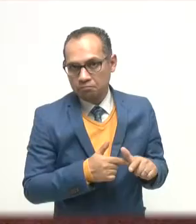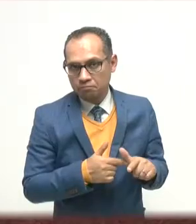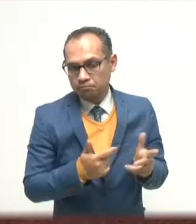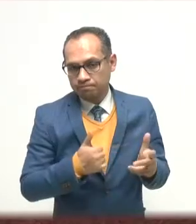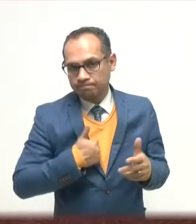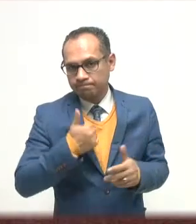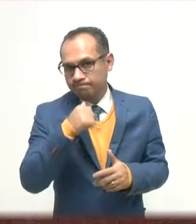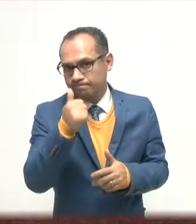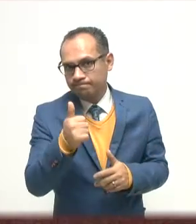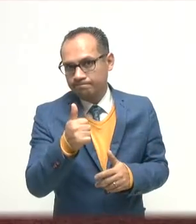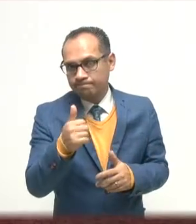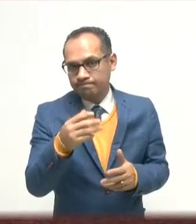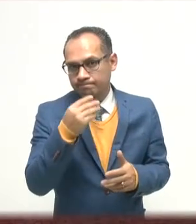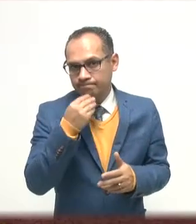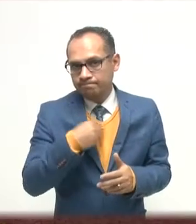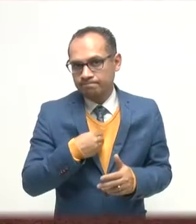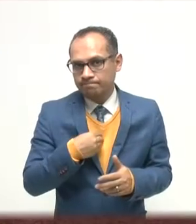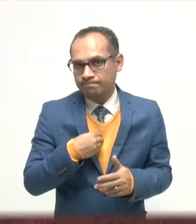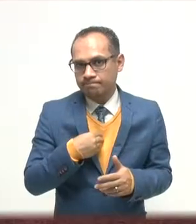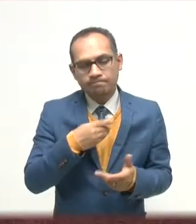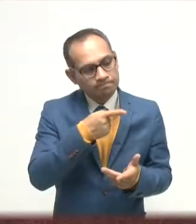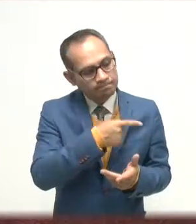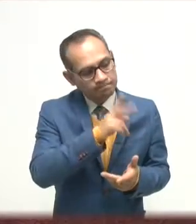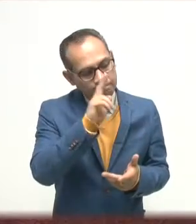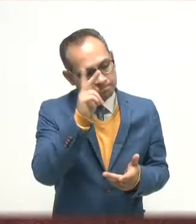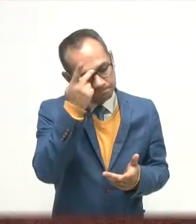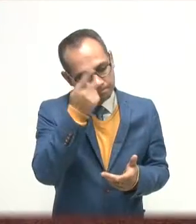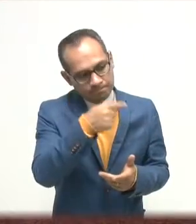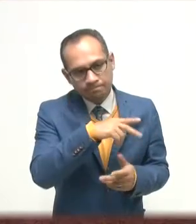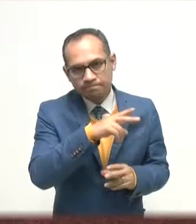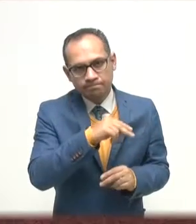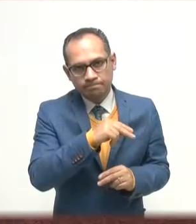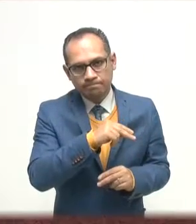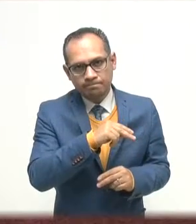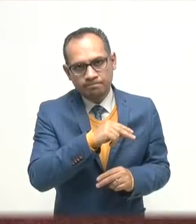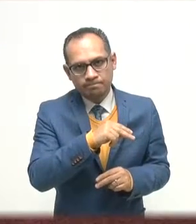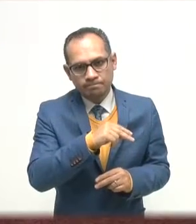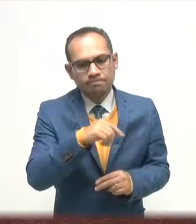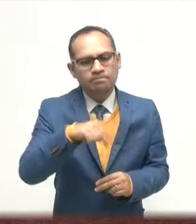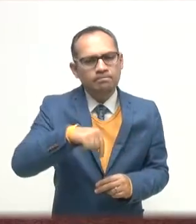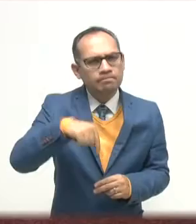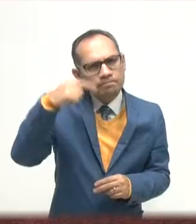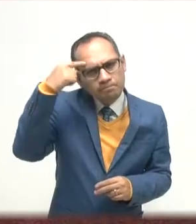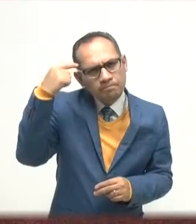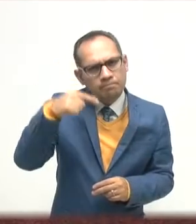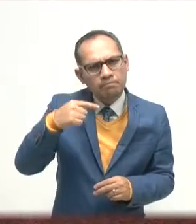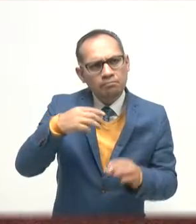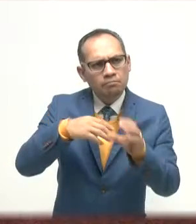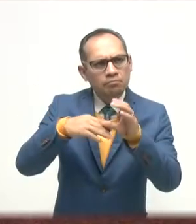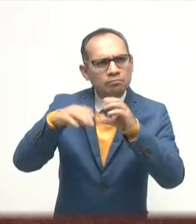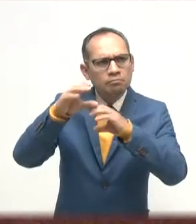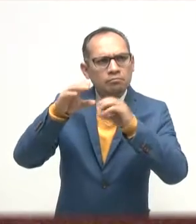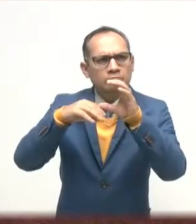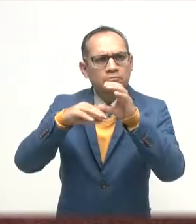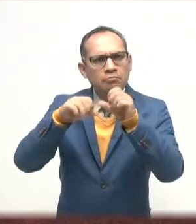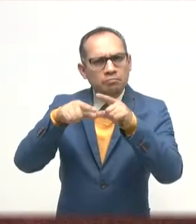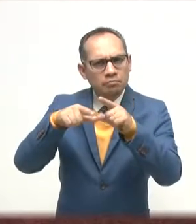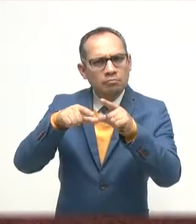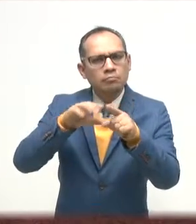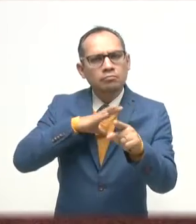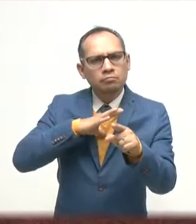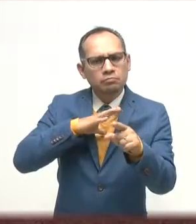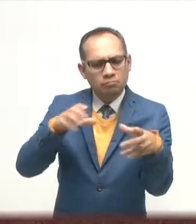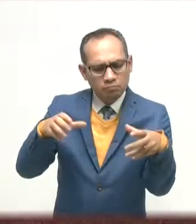no te confundas diputado aquí venimos a construir y formamos parte los 30 de esta